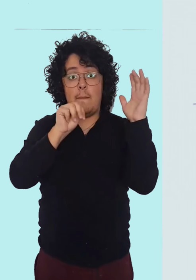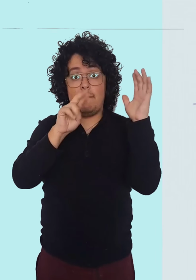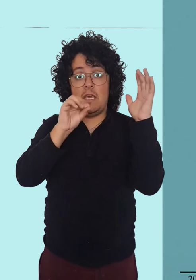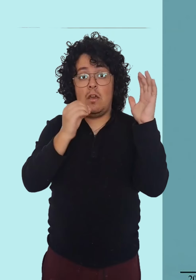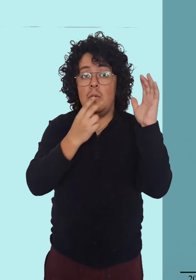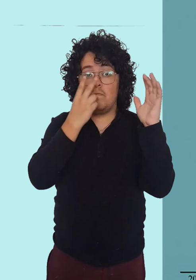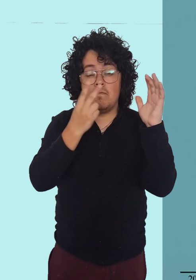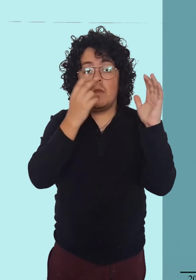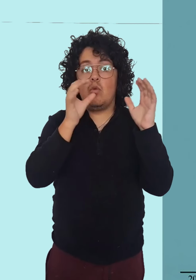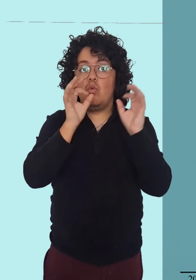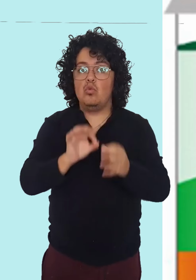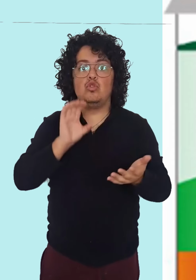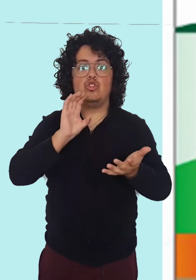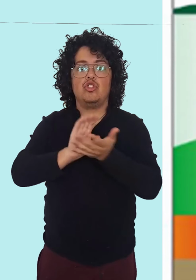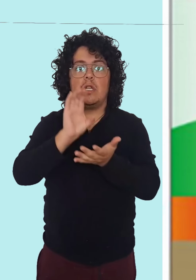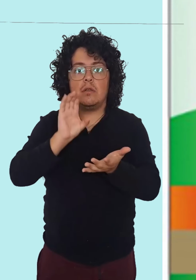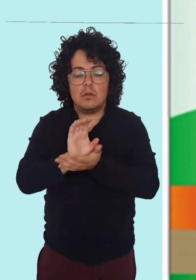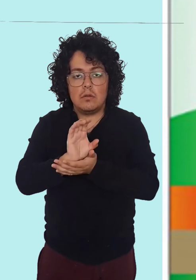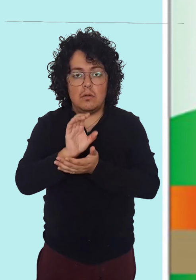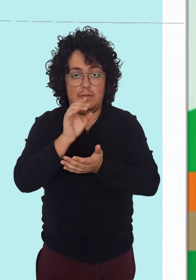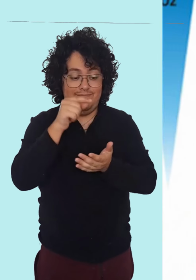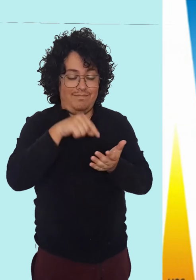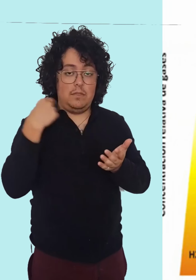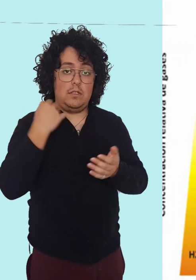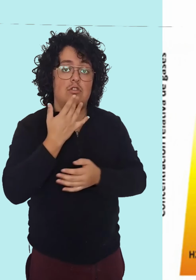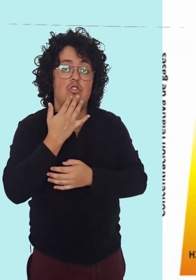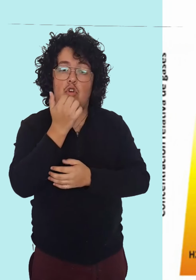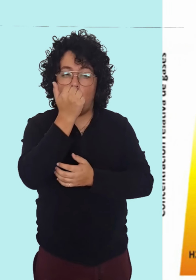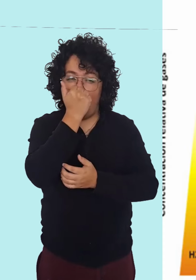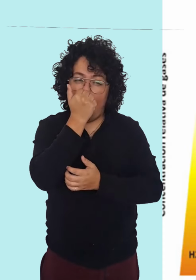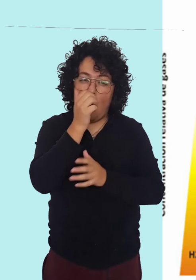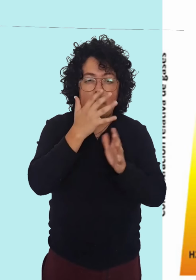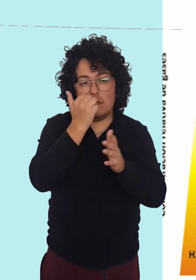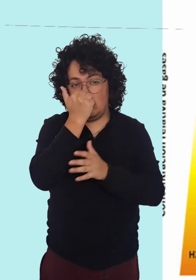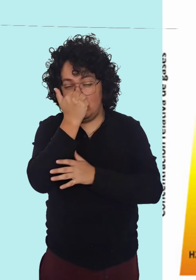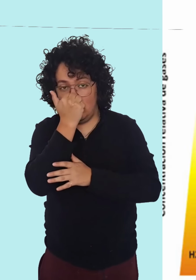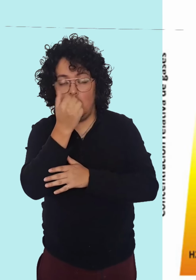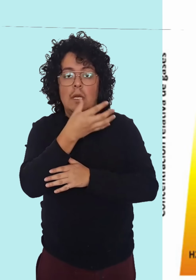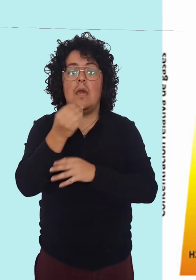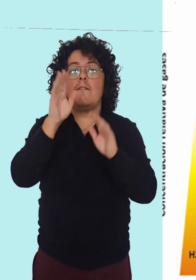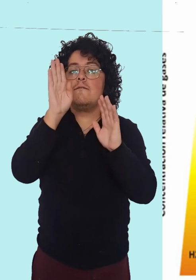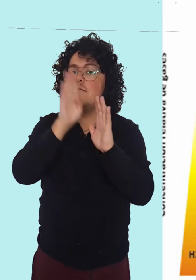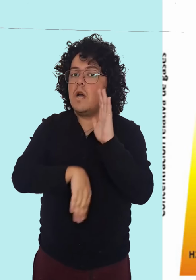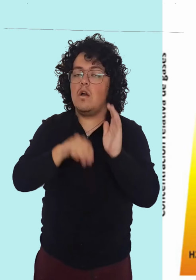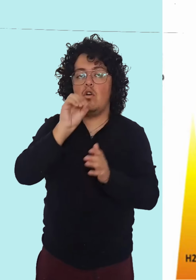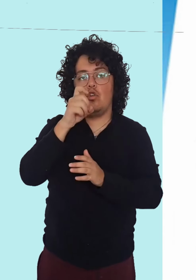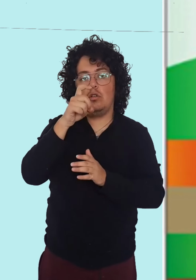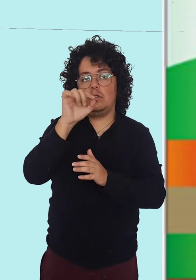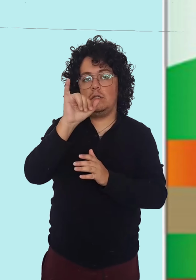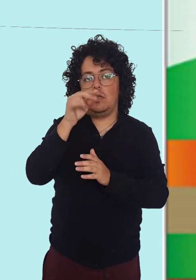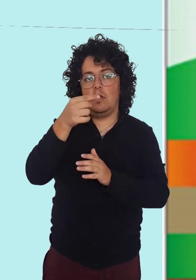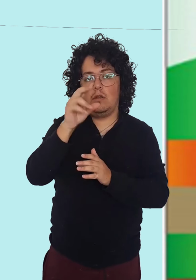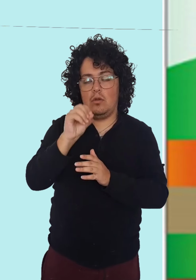y tardígrados. La zona microaerofílica se caracteriza por encontrarse en la mitad de la columna con bandas de